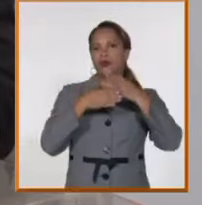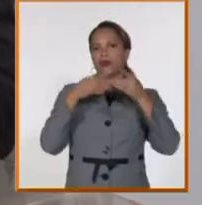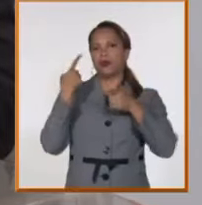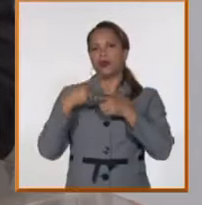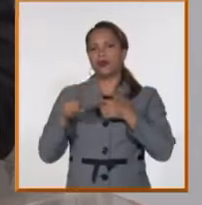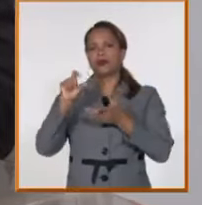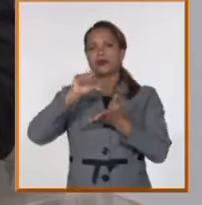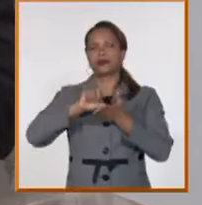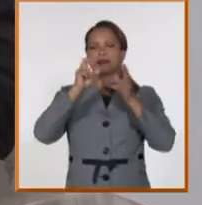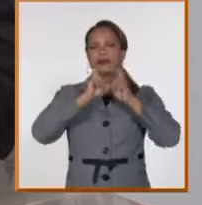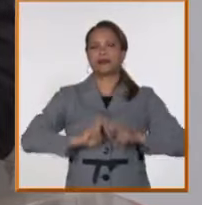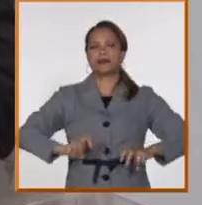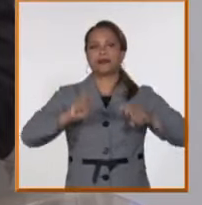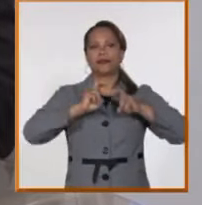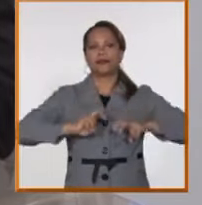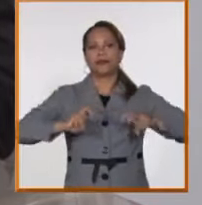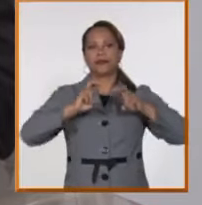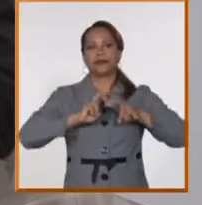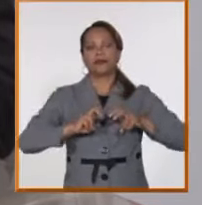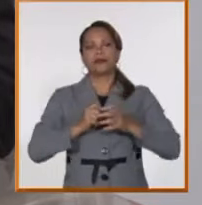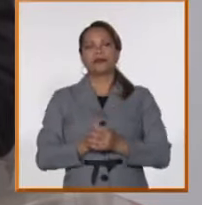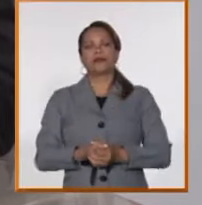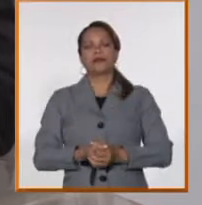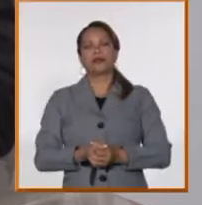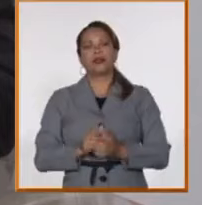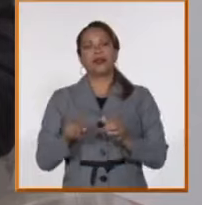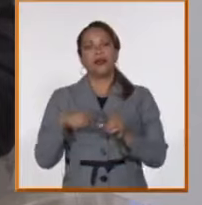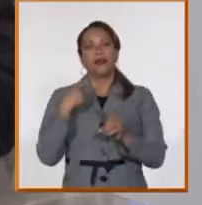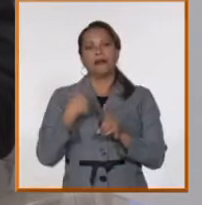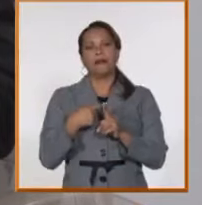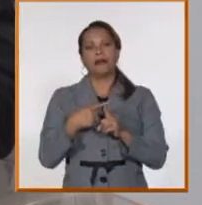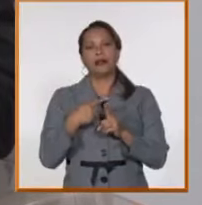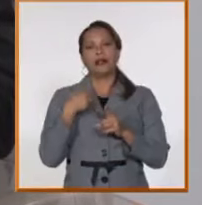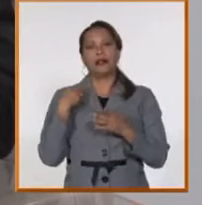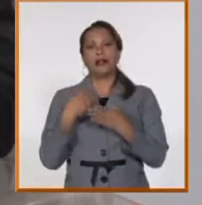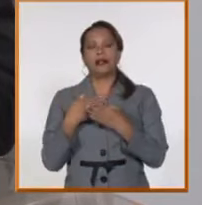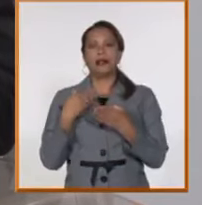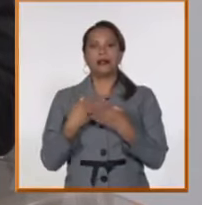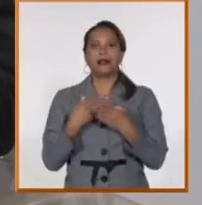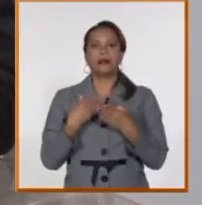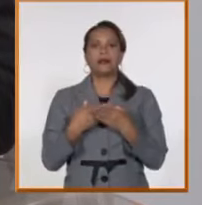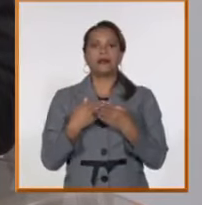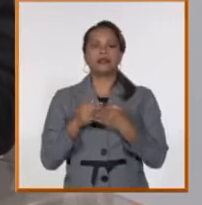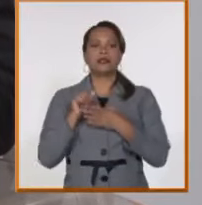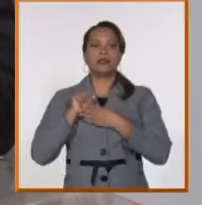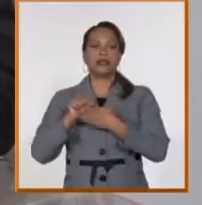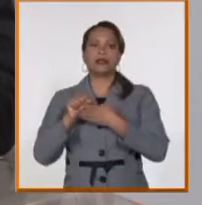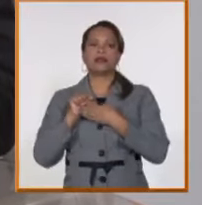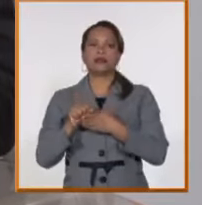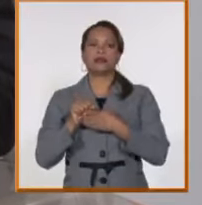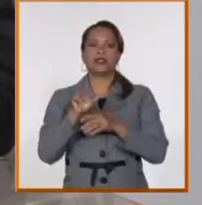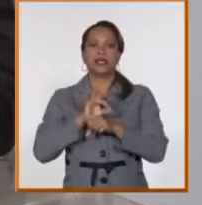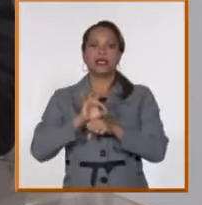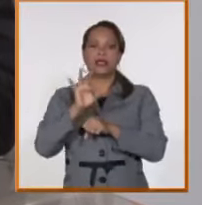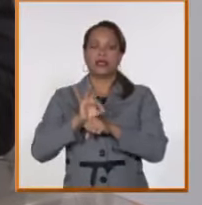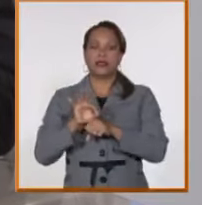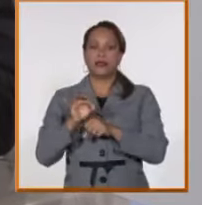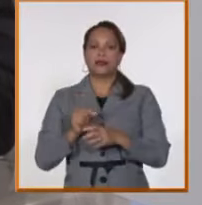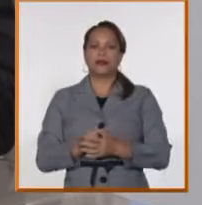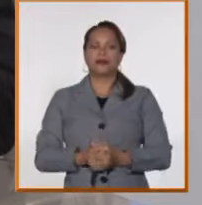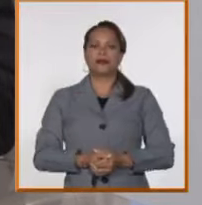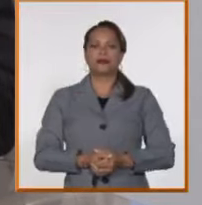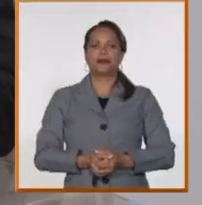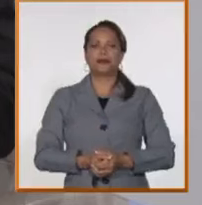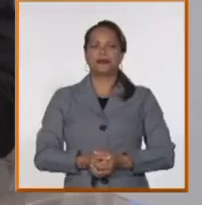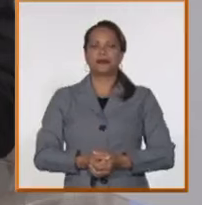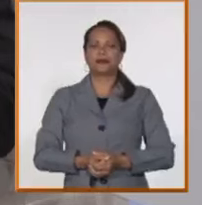centro de investigación de la industria ligera y la empresa ste que es la la de servicios ingenieros a la industria ligera